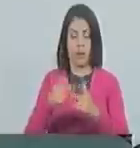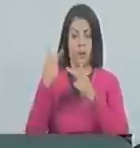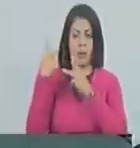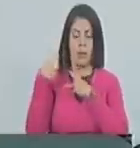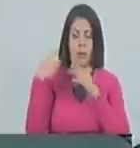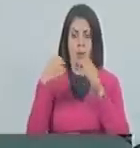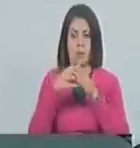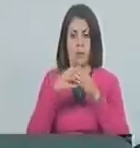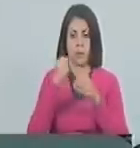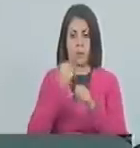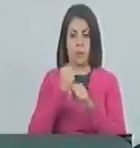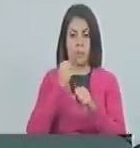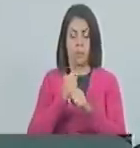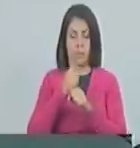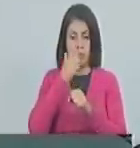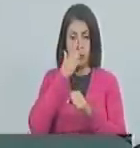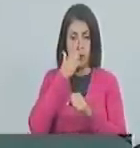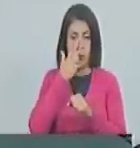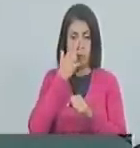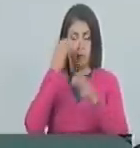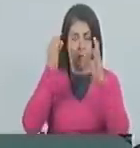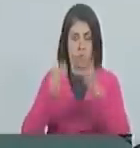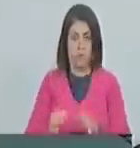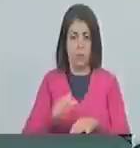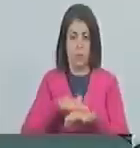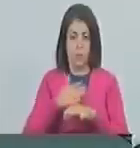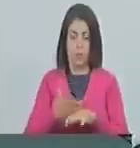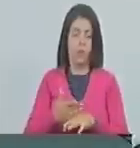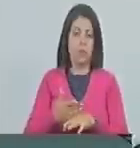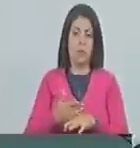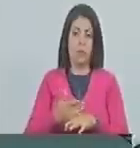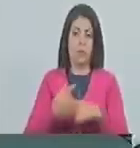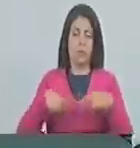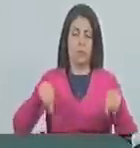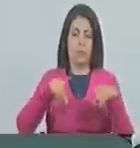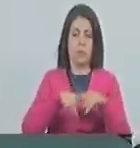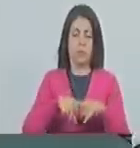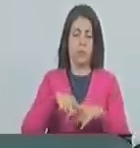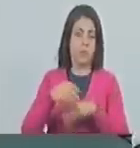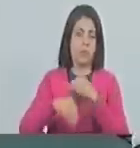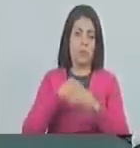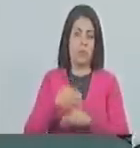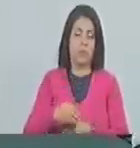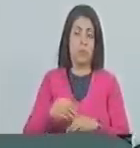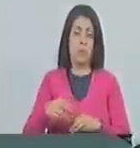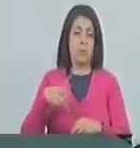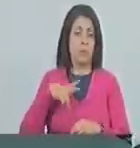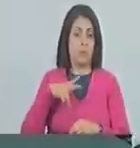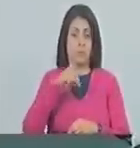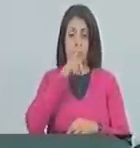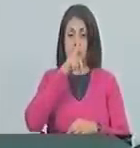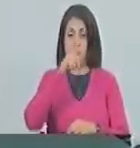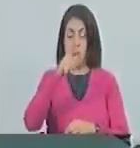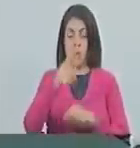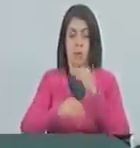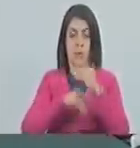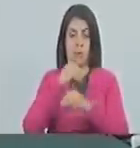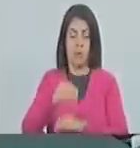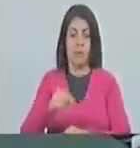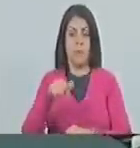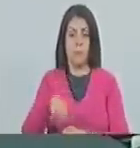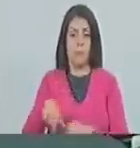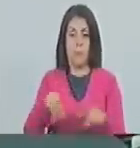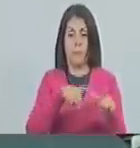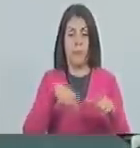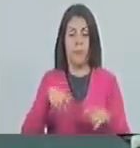privilegio de la clase media para justificar la circulación de una élite malvada y perversa en